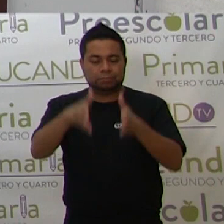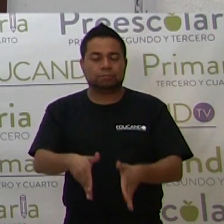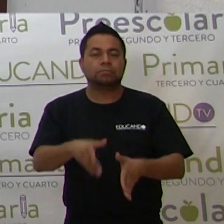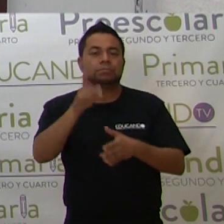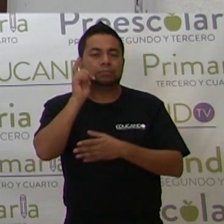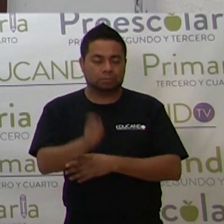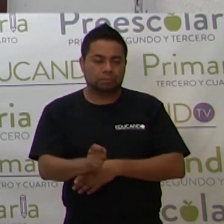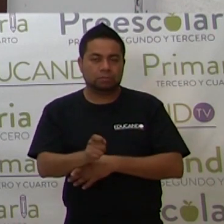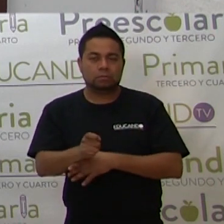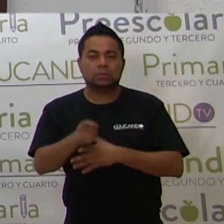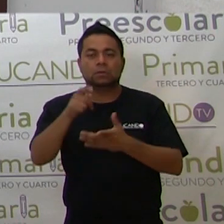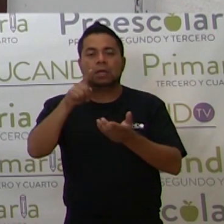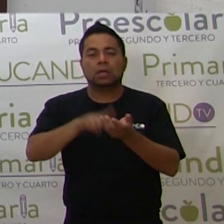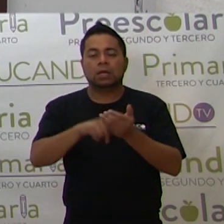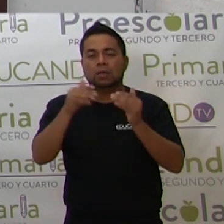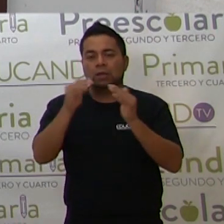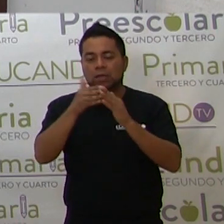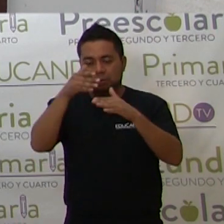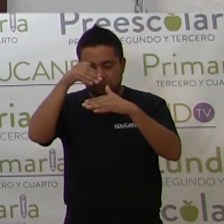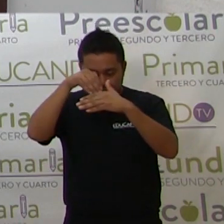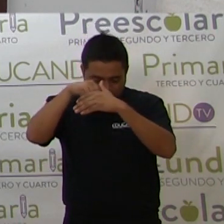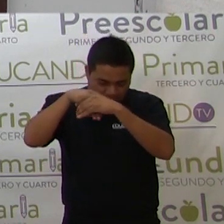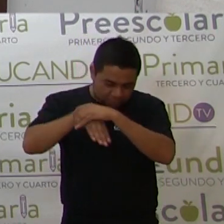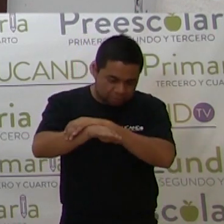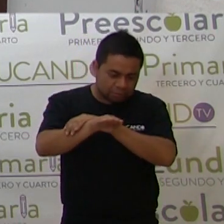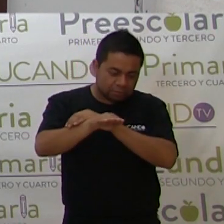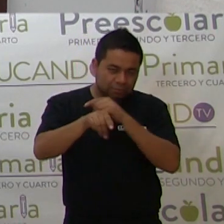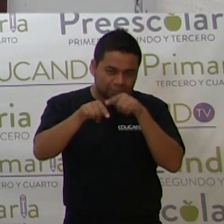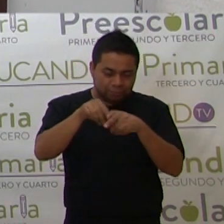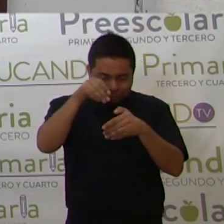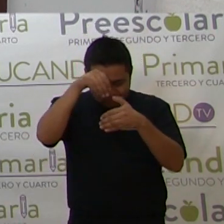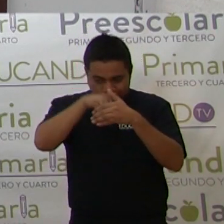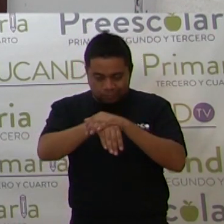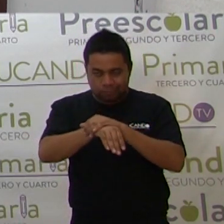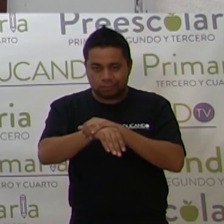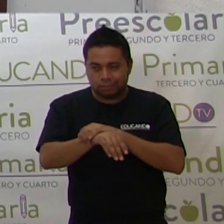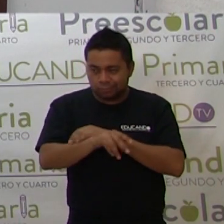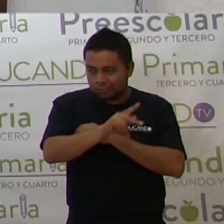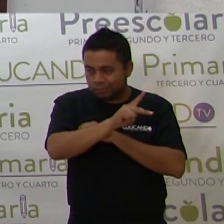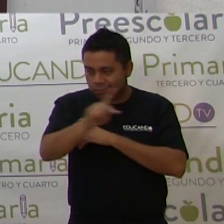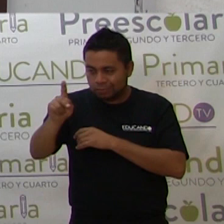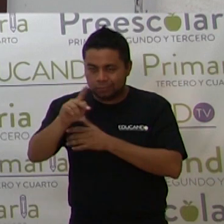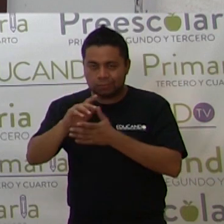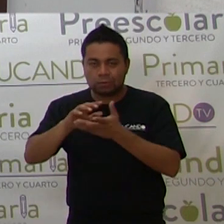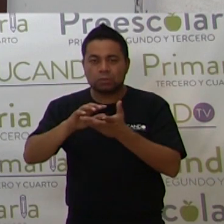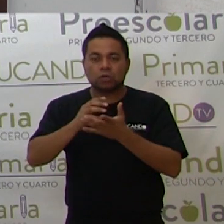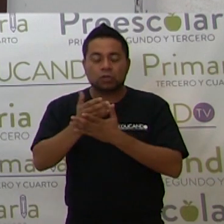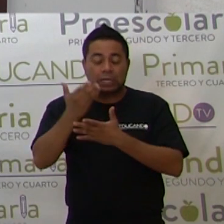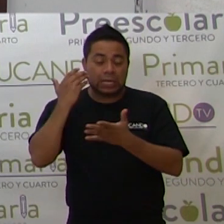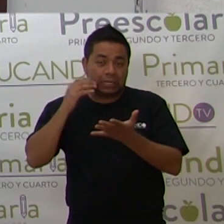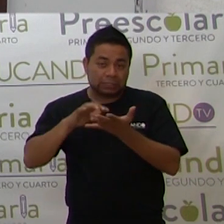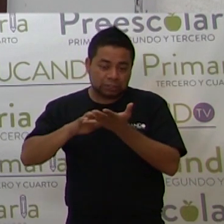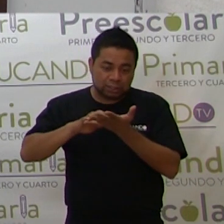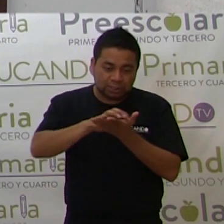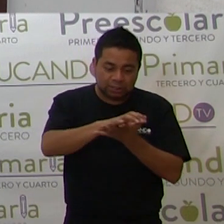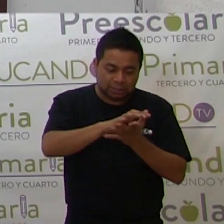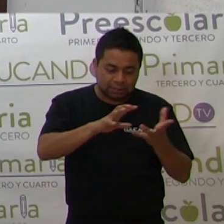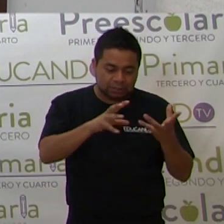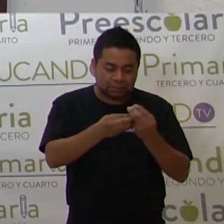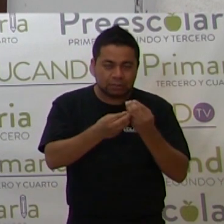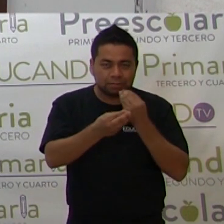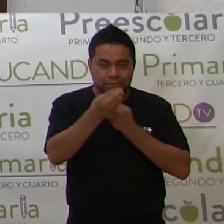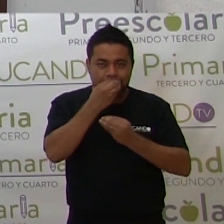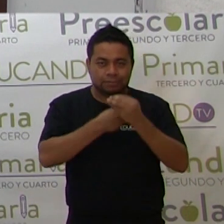este caso en la guarida, ¿bien? En su guarida todos se juntaban a comer el queso